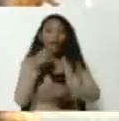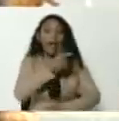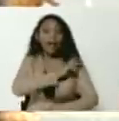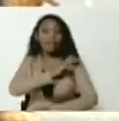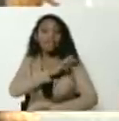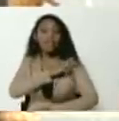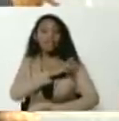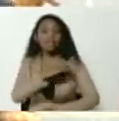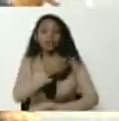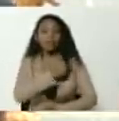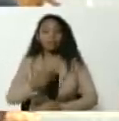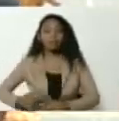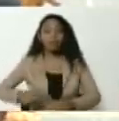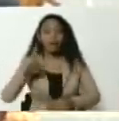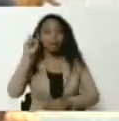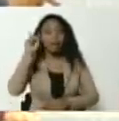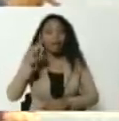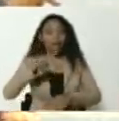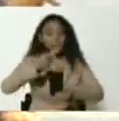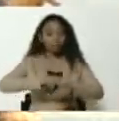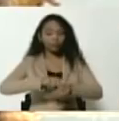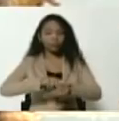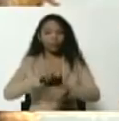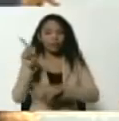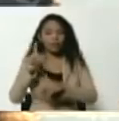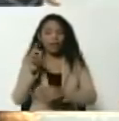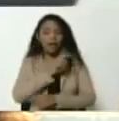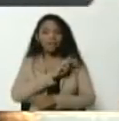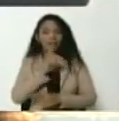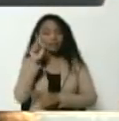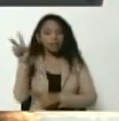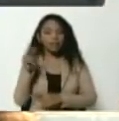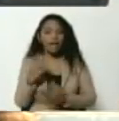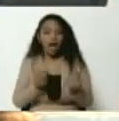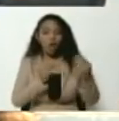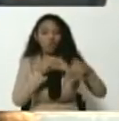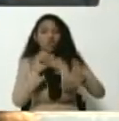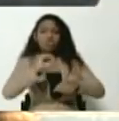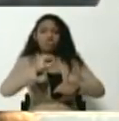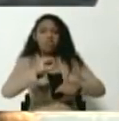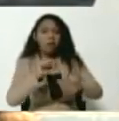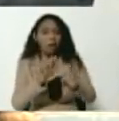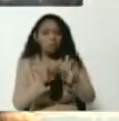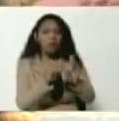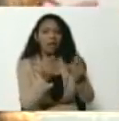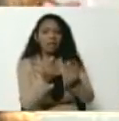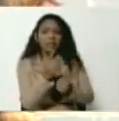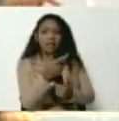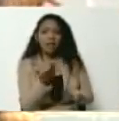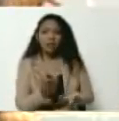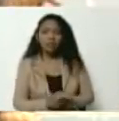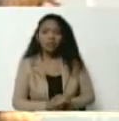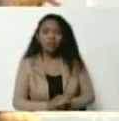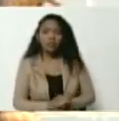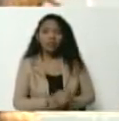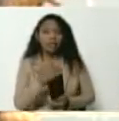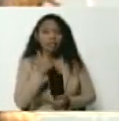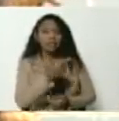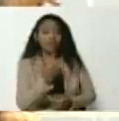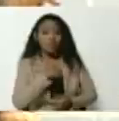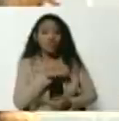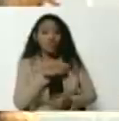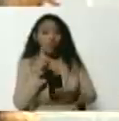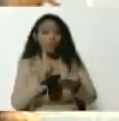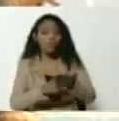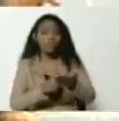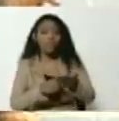del presidente de Paraguay, lo que está diciendo es que sí se pusieron de acuerdo para robarse esa plata. Eso es lo que él está diciendo. Nosotros le debemos esa